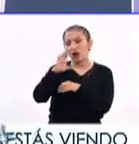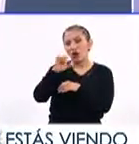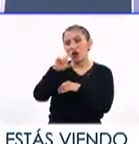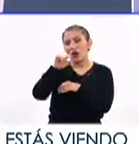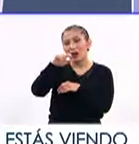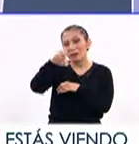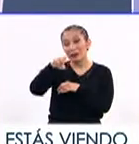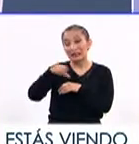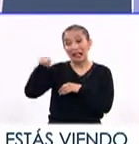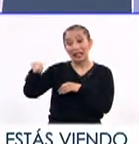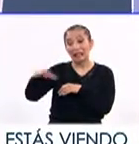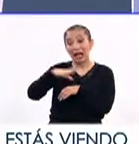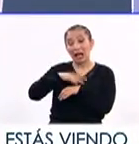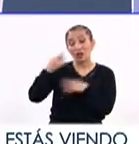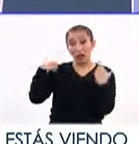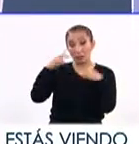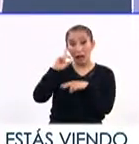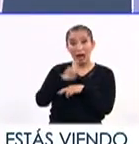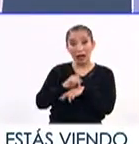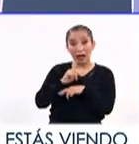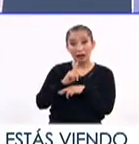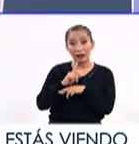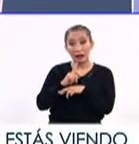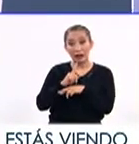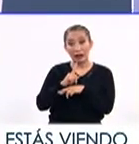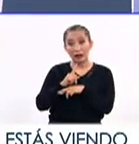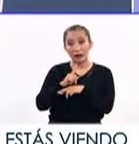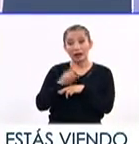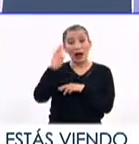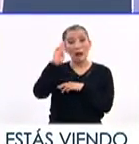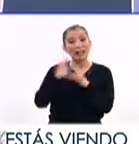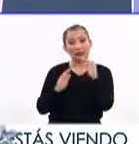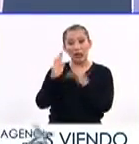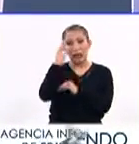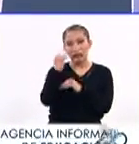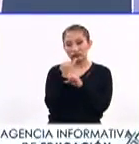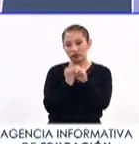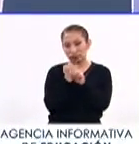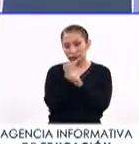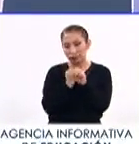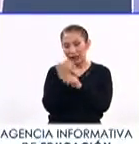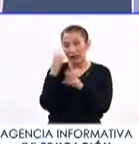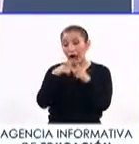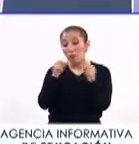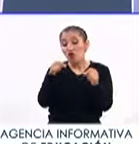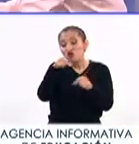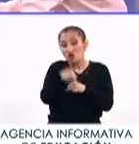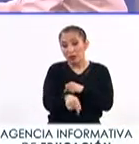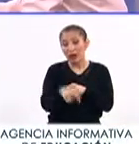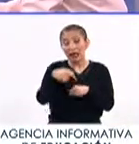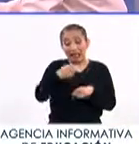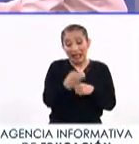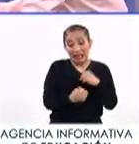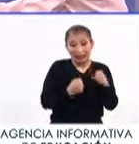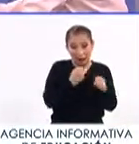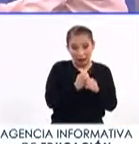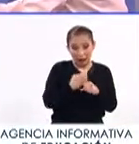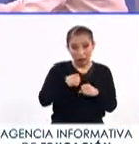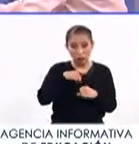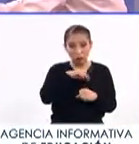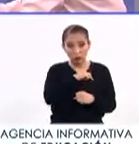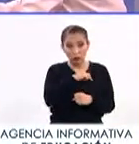México, porque allá hay una maestría sobre Japón. Entonces, por ejemplo, este año